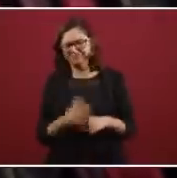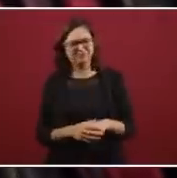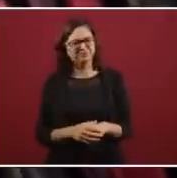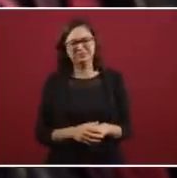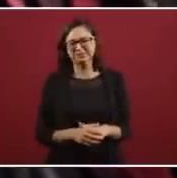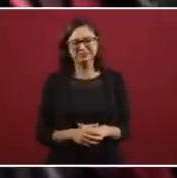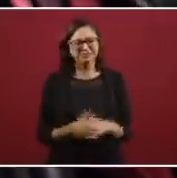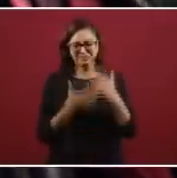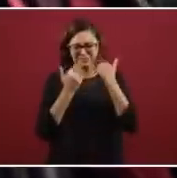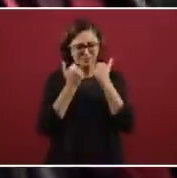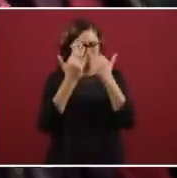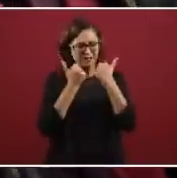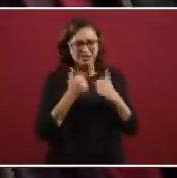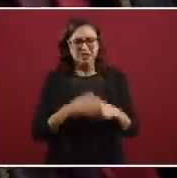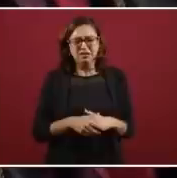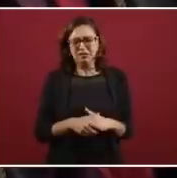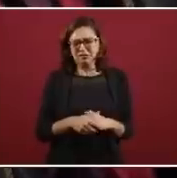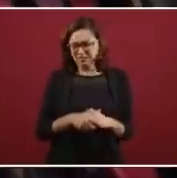nada de eso.